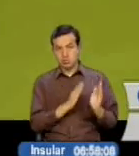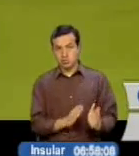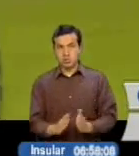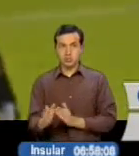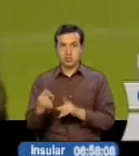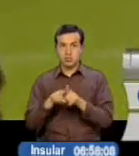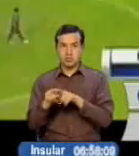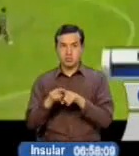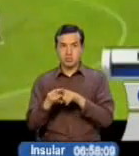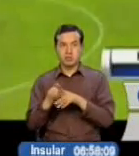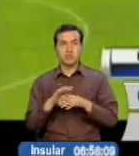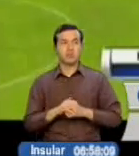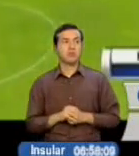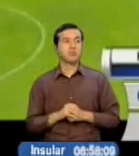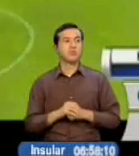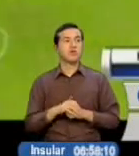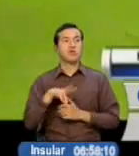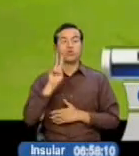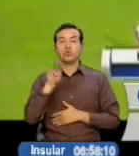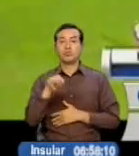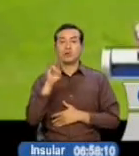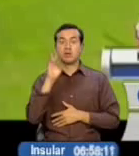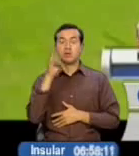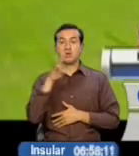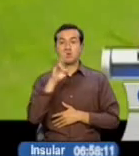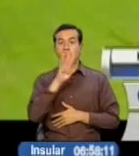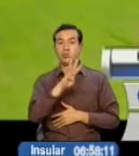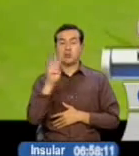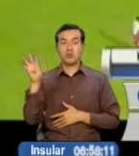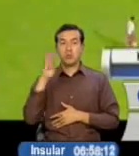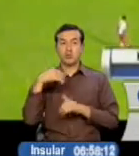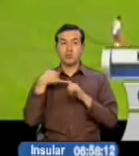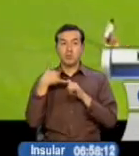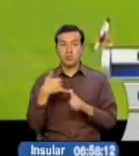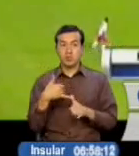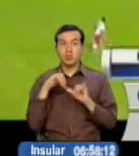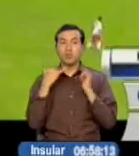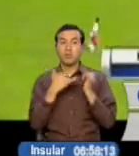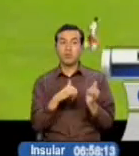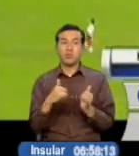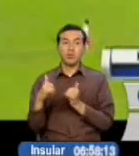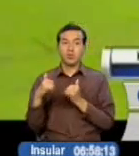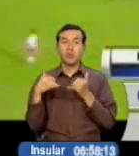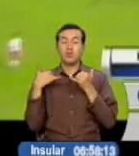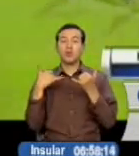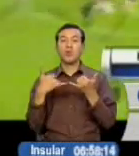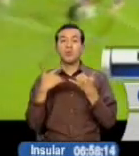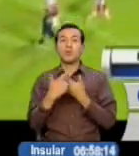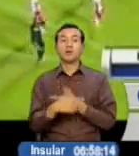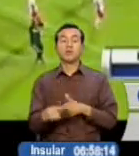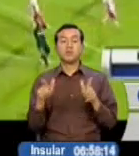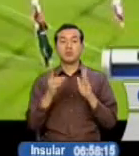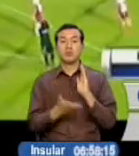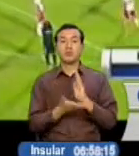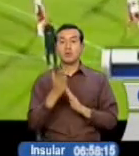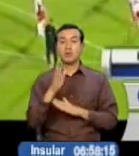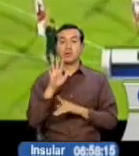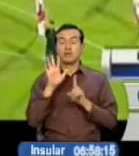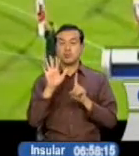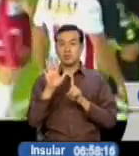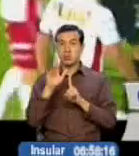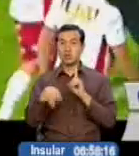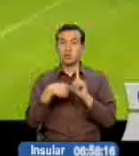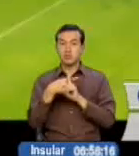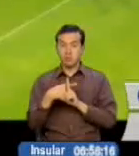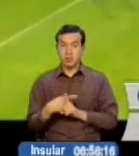los partidos. A partir del 2017, 44 clubes jugarán la Copa Libertadores, un incremento de 6 plazas